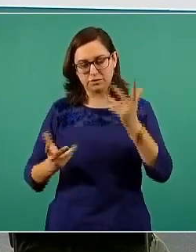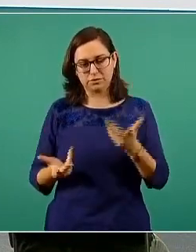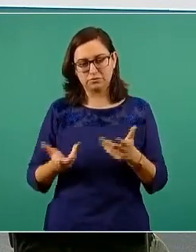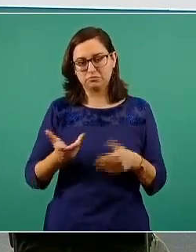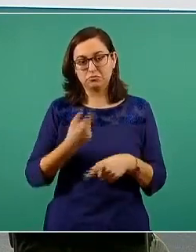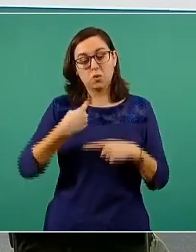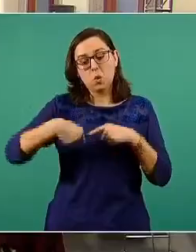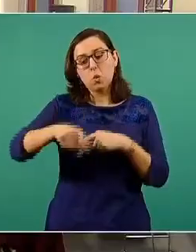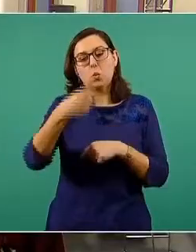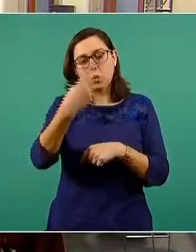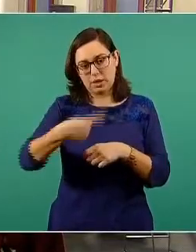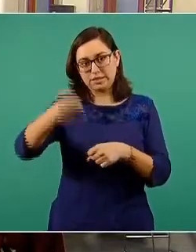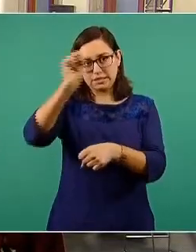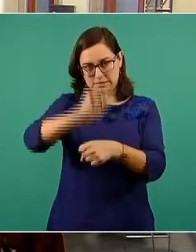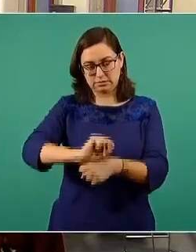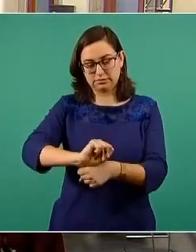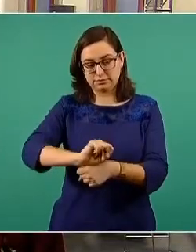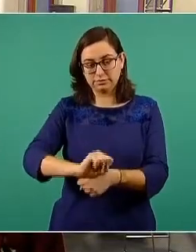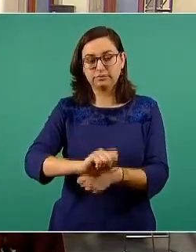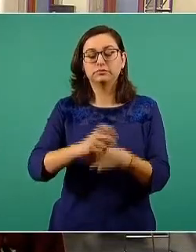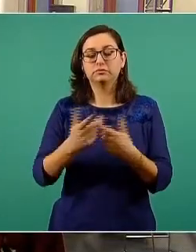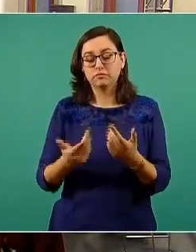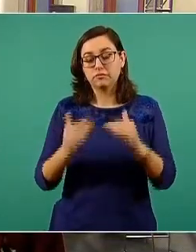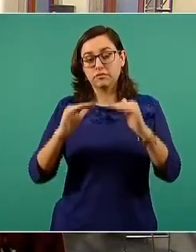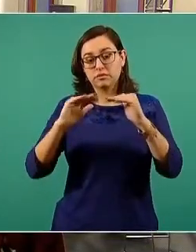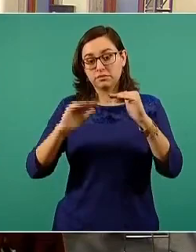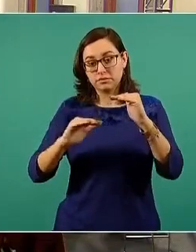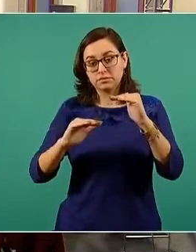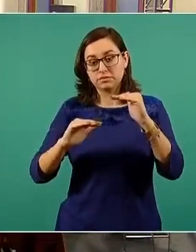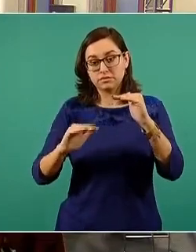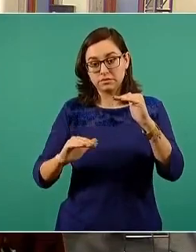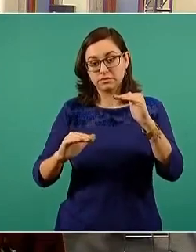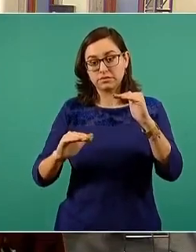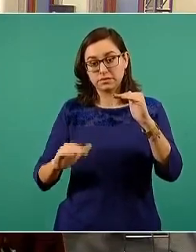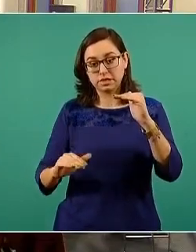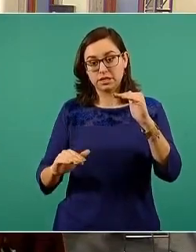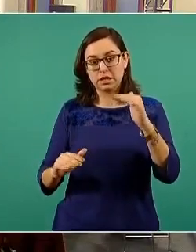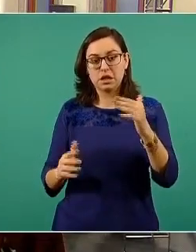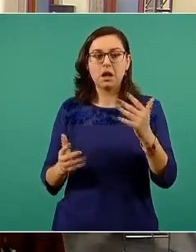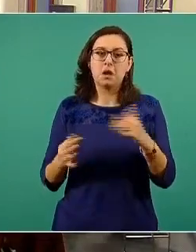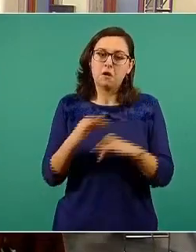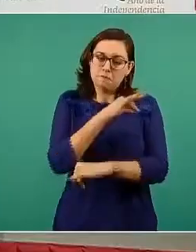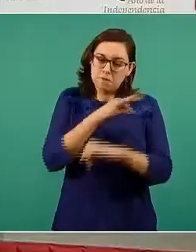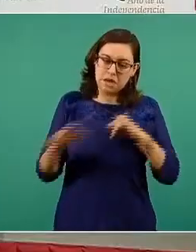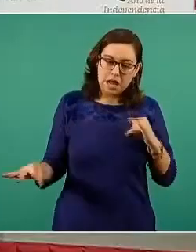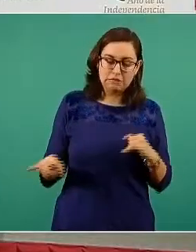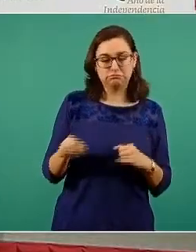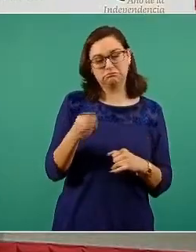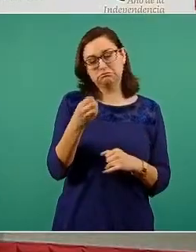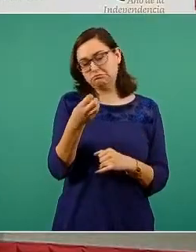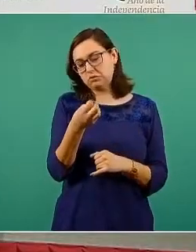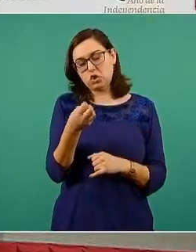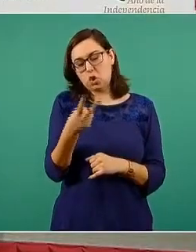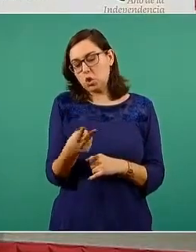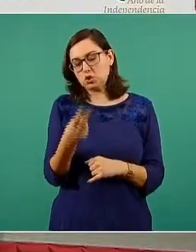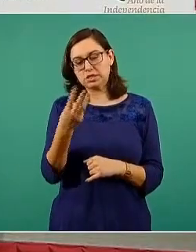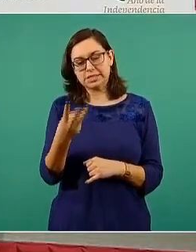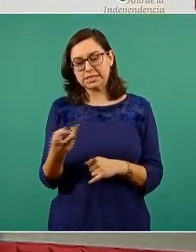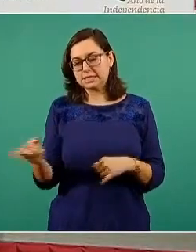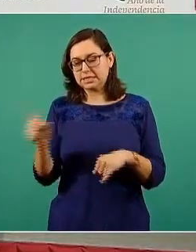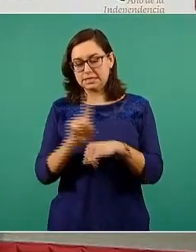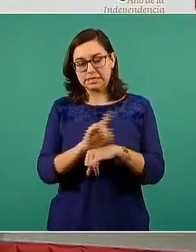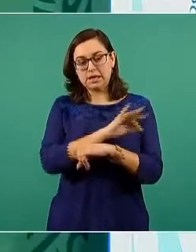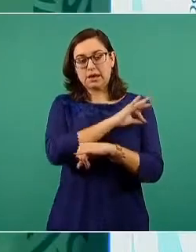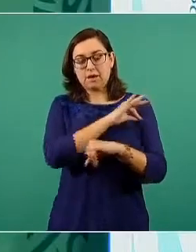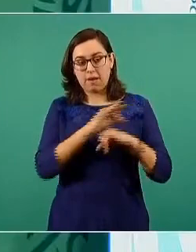la semana de vacunación. Luego empieza a disminuir rumbo a los otros 3 días de la semana, de tal